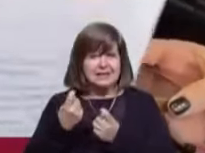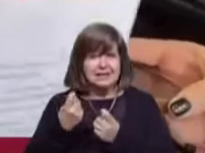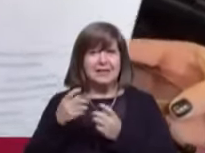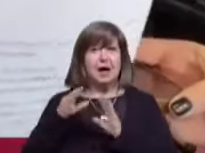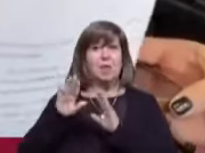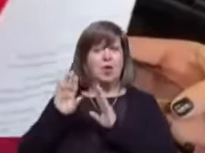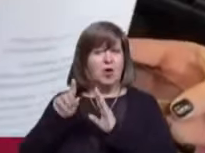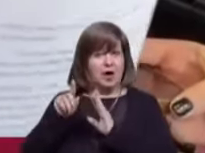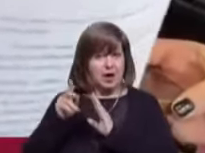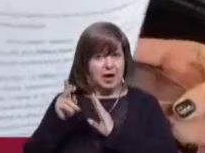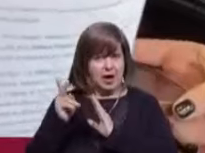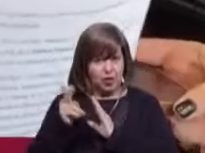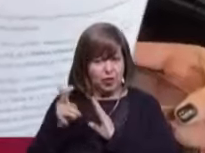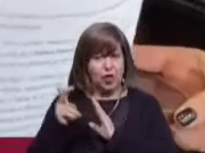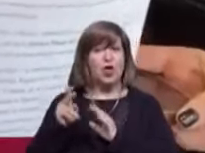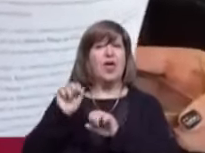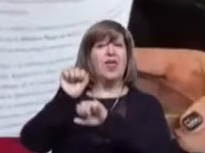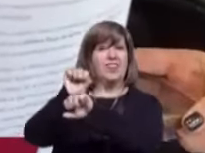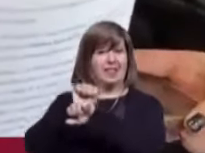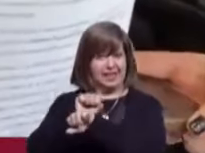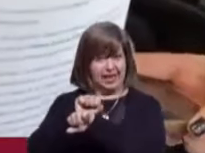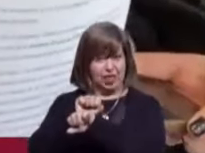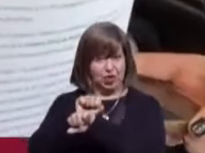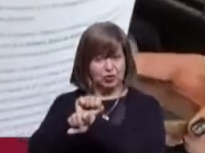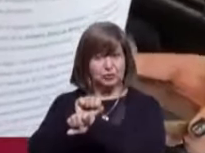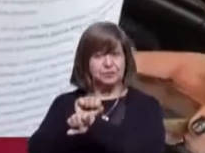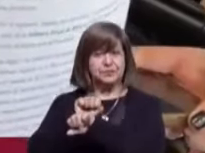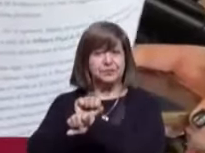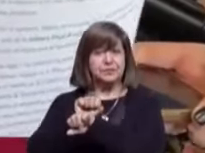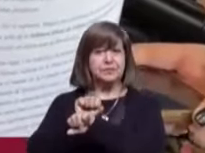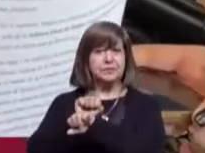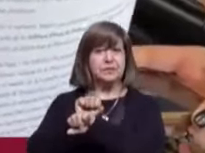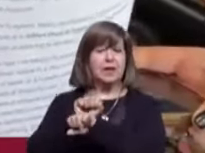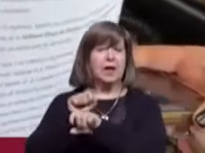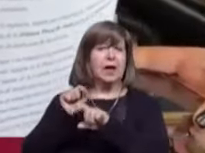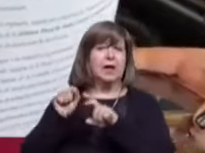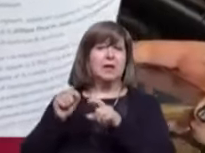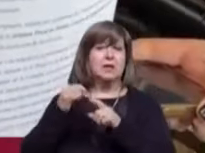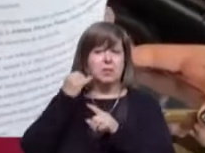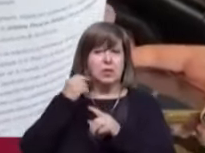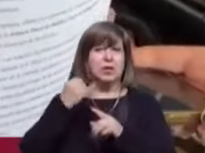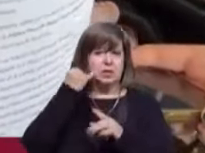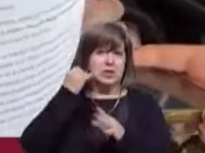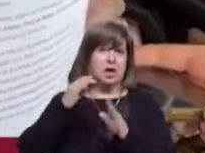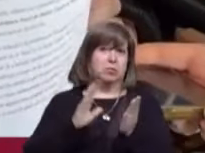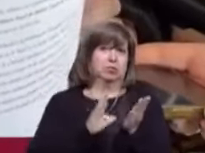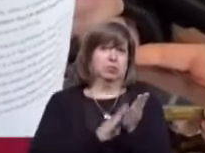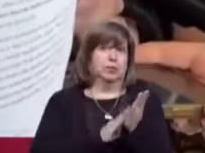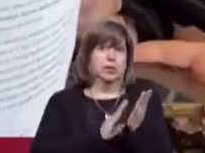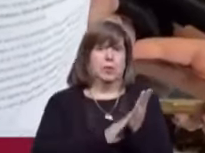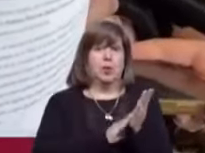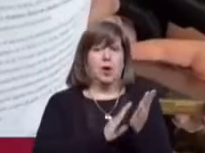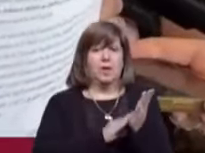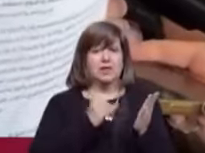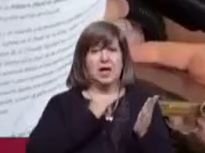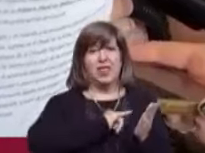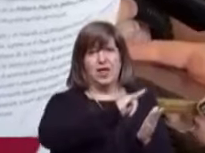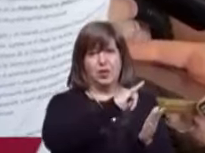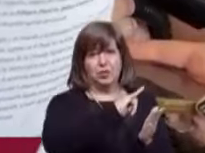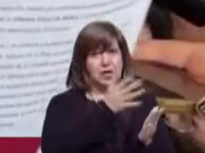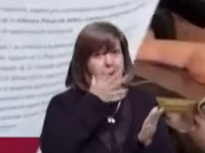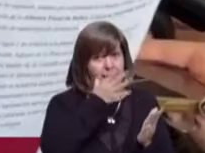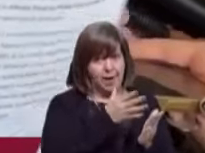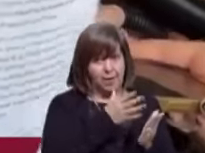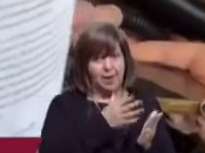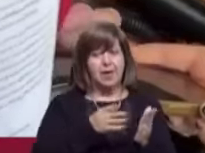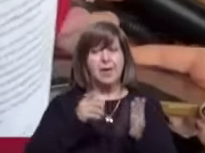disponer entonces la detención de los co imputados lo cual se hallaba palmariamente justificado en razón de la gravedad de los hechos denunciados y los